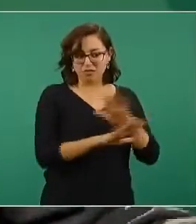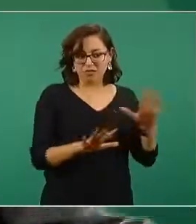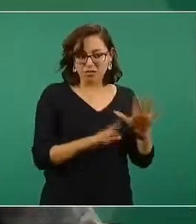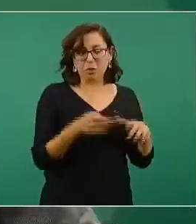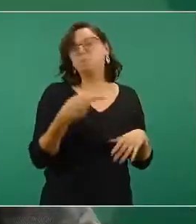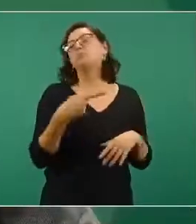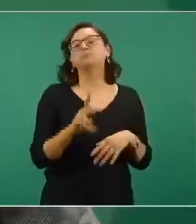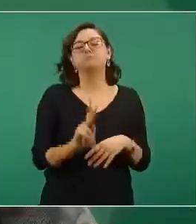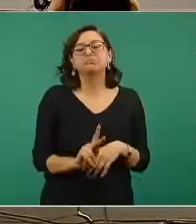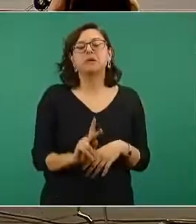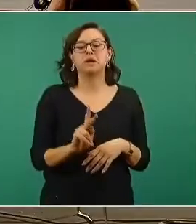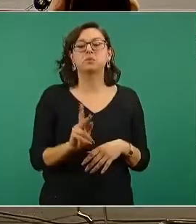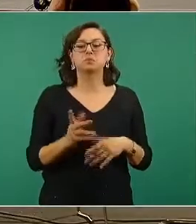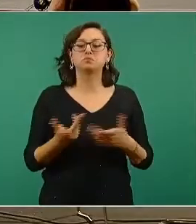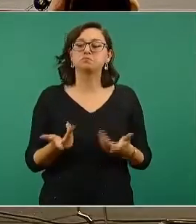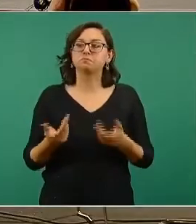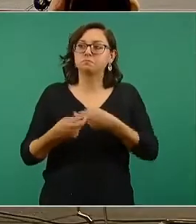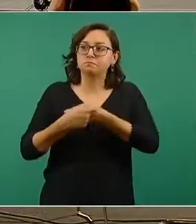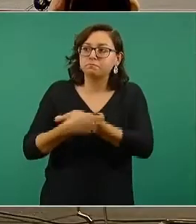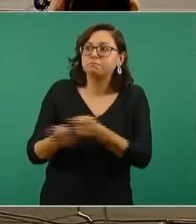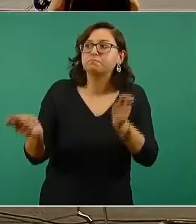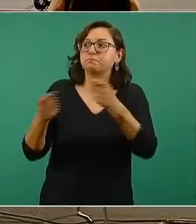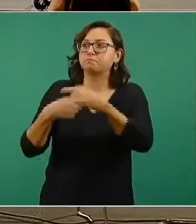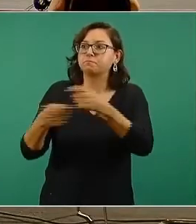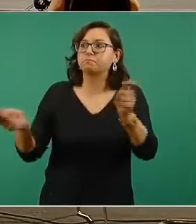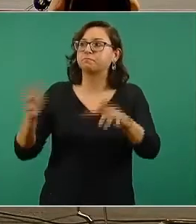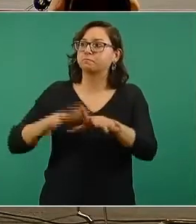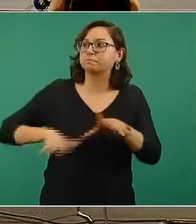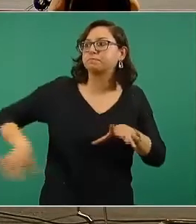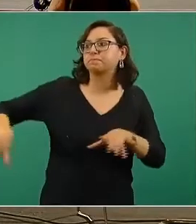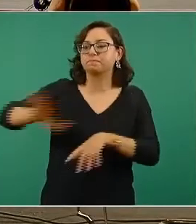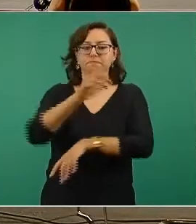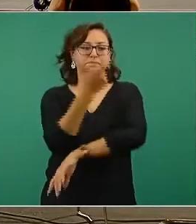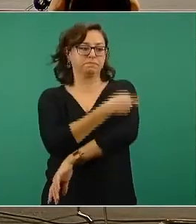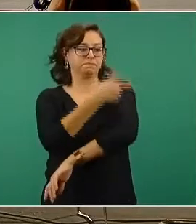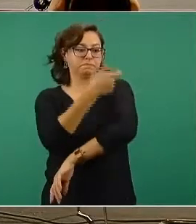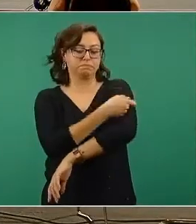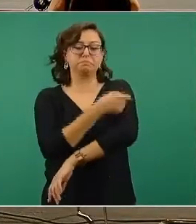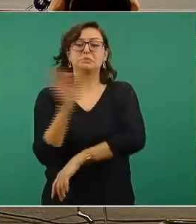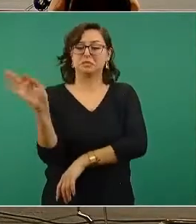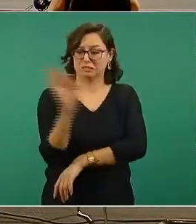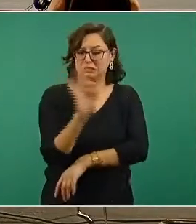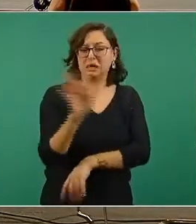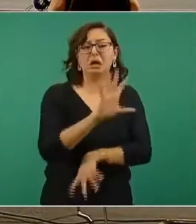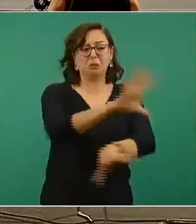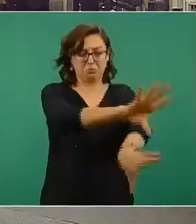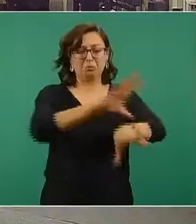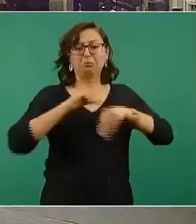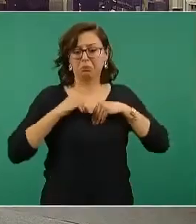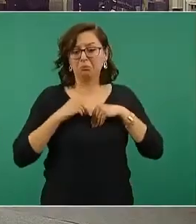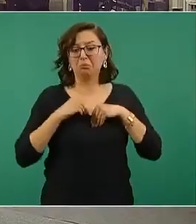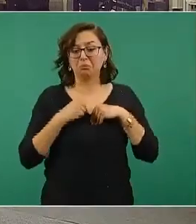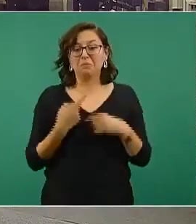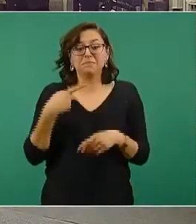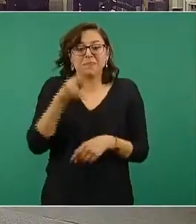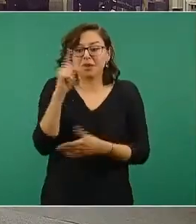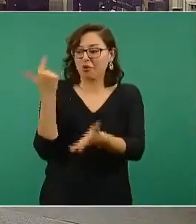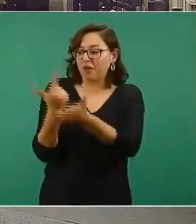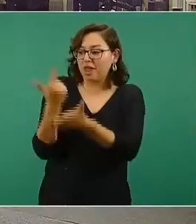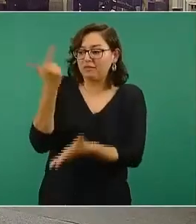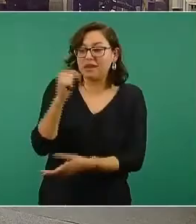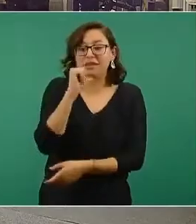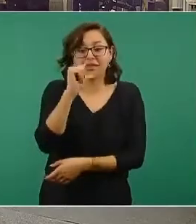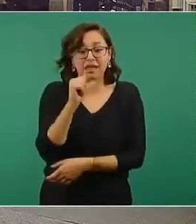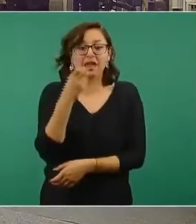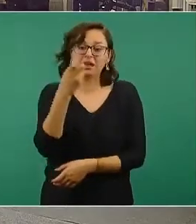más incertidumbre, son mayores que la eficacia general para cualquier tipo de contagio. Entonces, y eso es también un dato muy positivo,